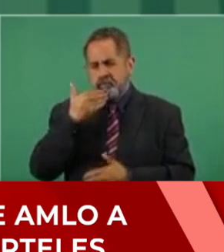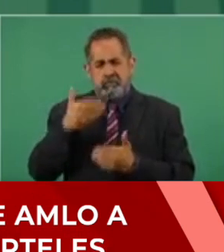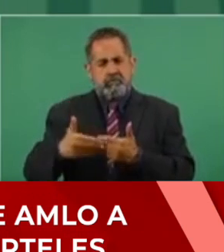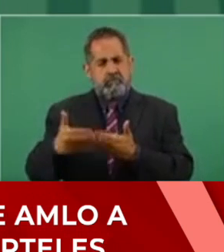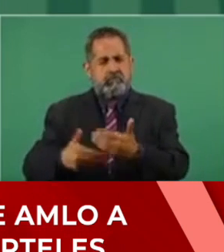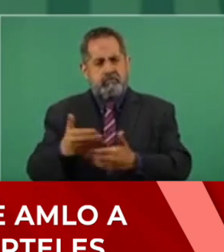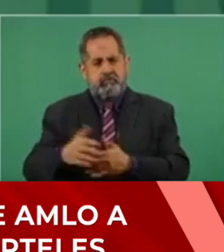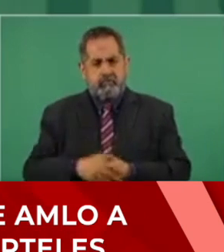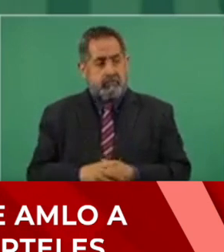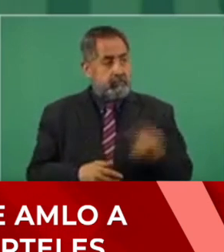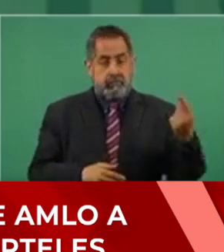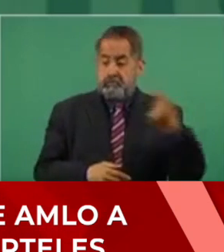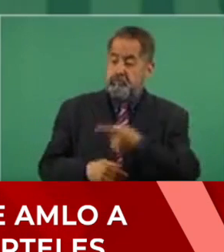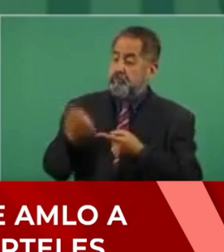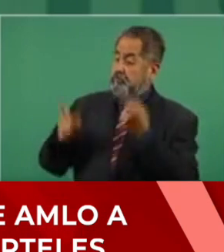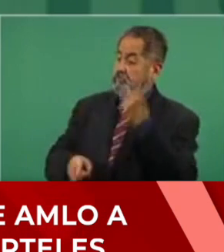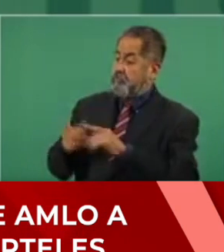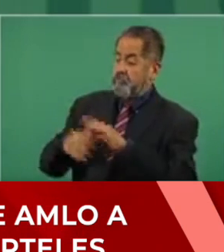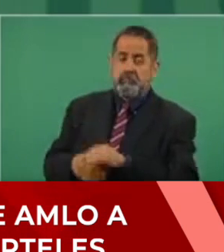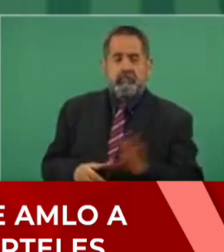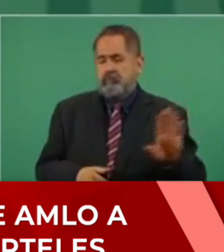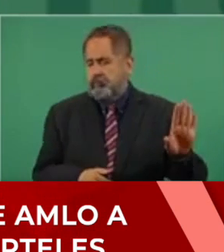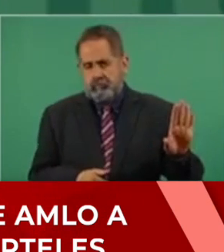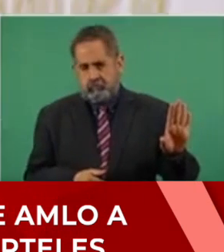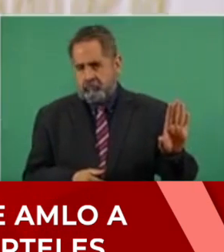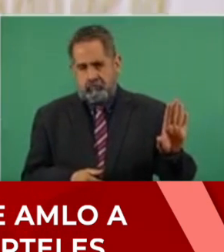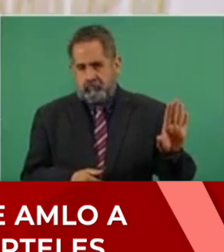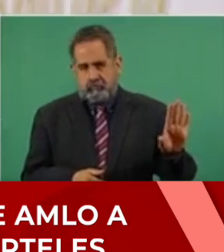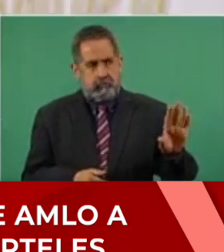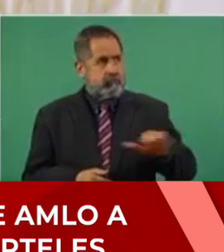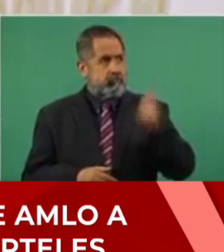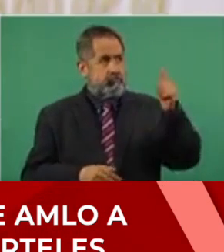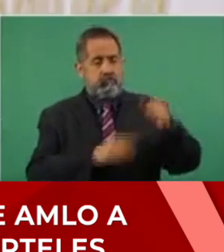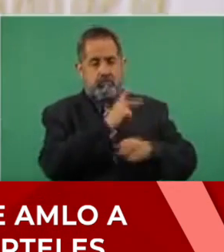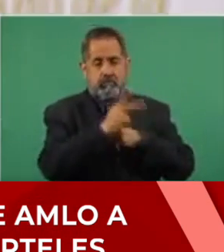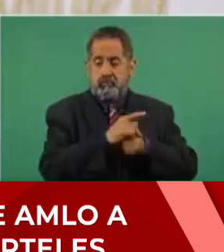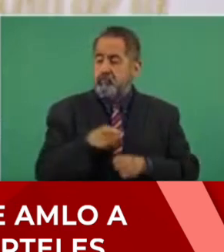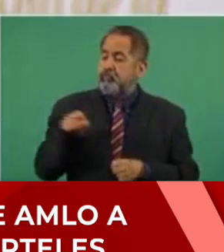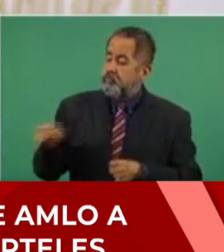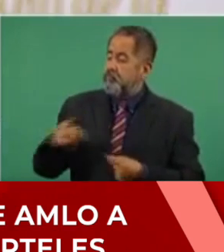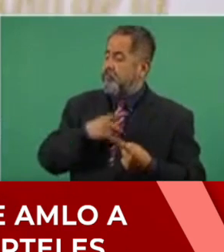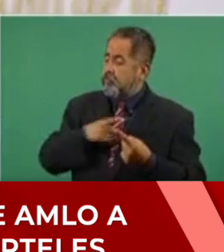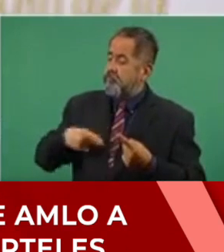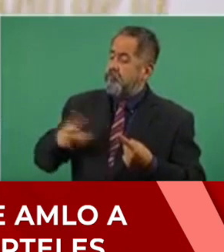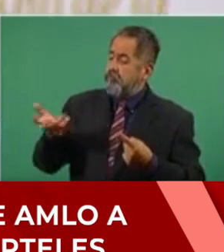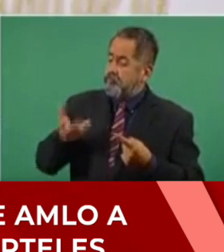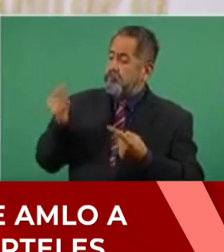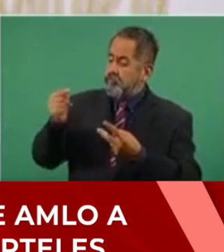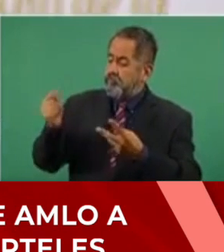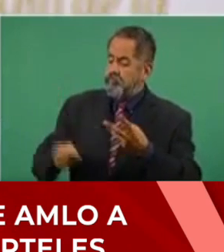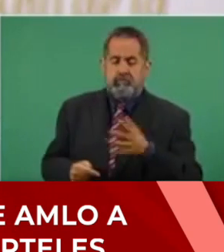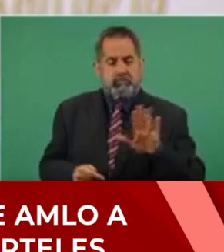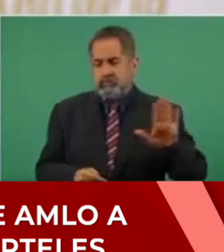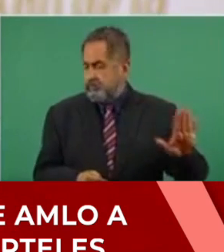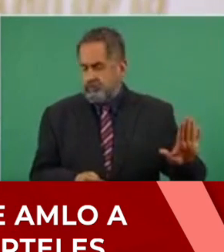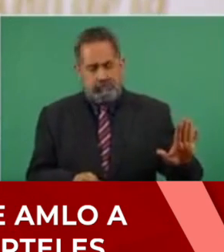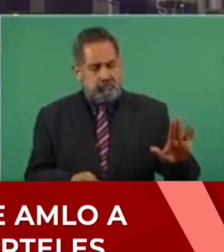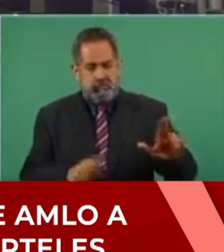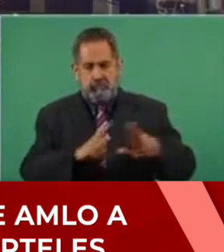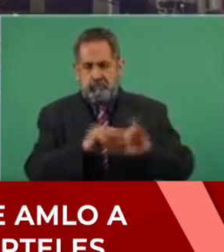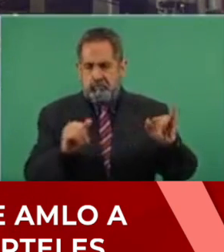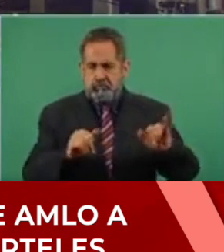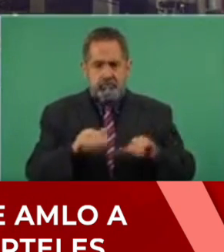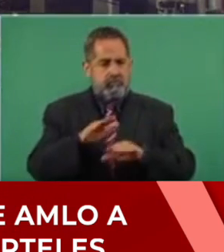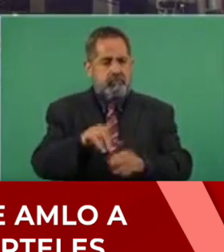Presidente, pero no nos van a venir a dictar del extranjero lo que tenemos que hacer, ni en esa